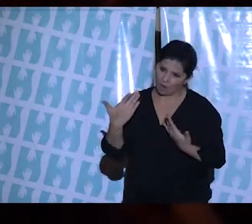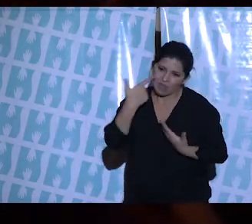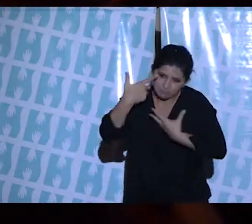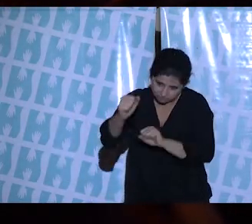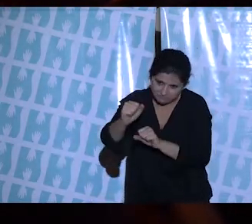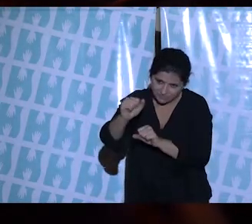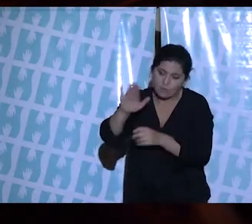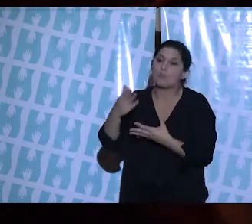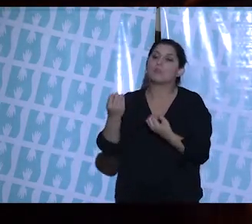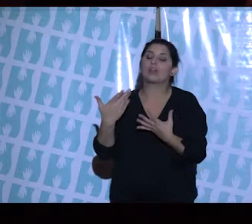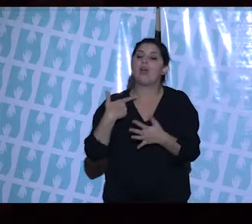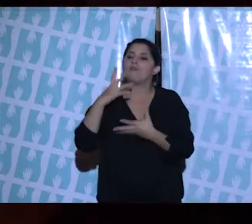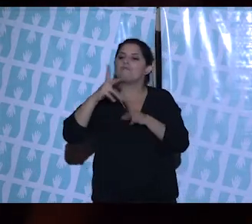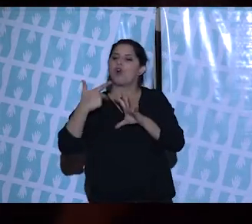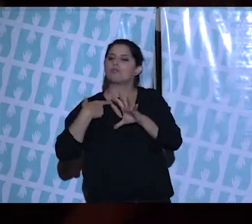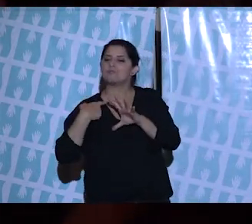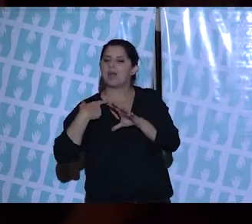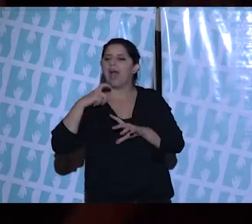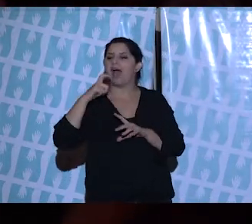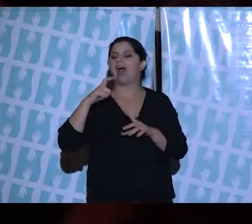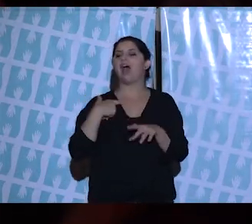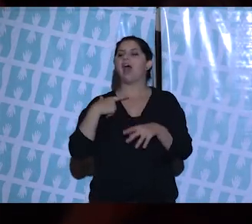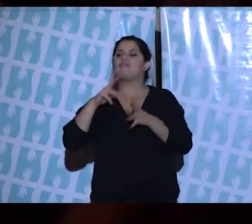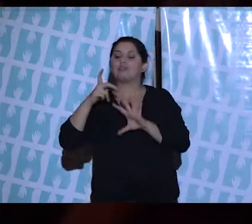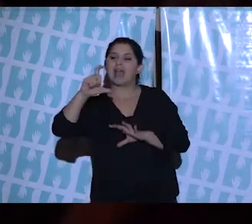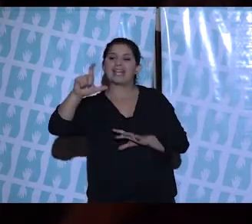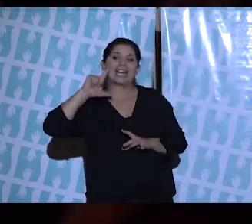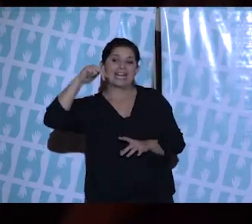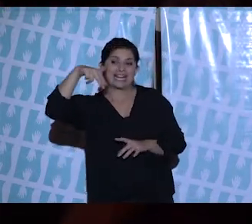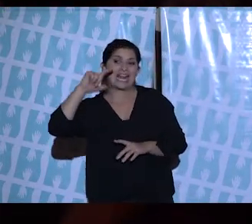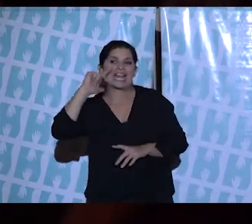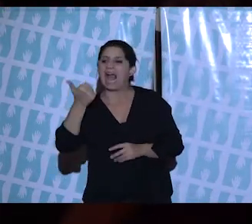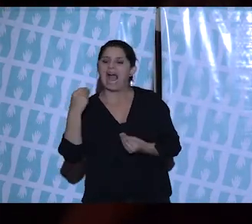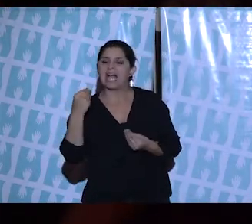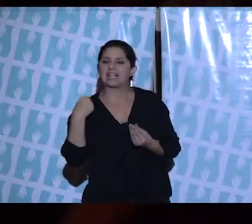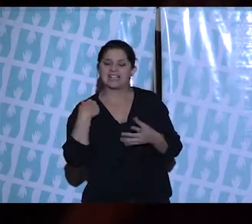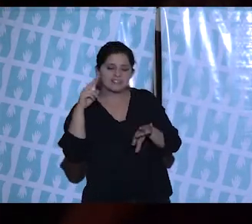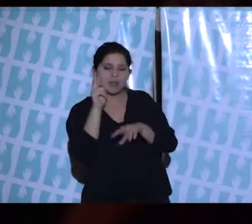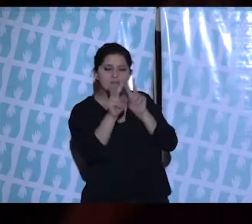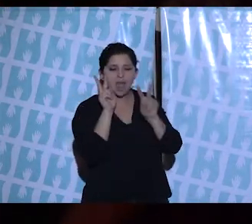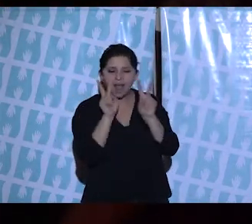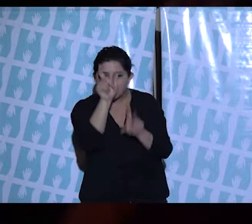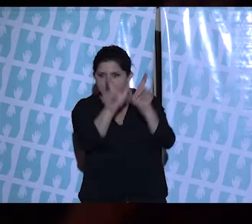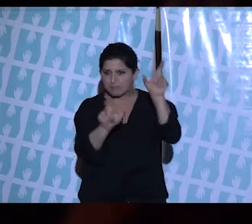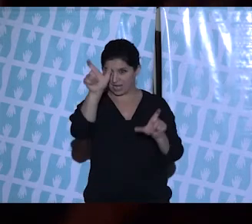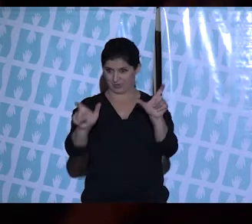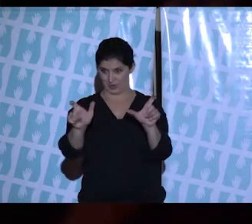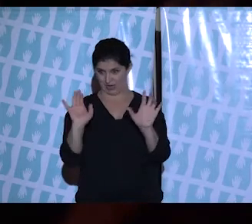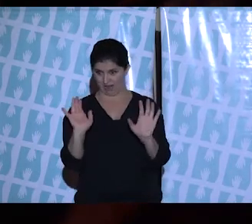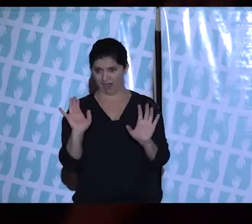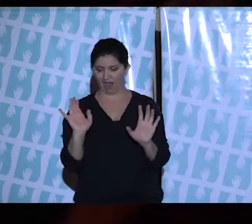llaman criterios clínicos. Y los criterios clínicos han sido desarrollados